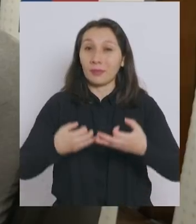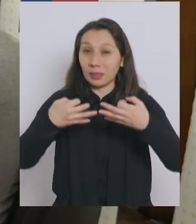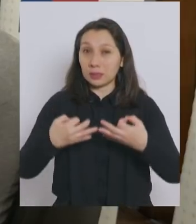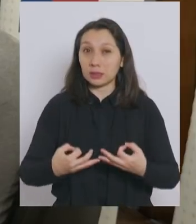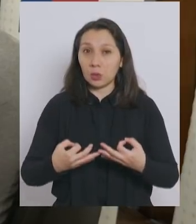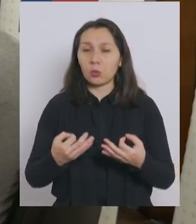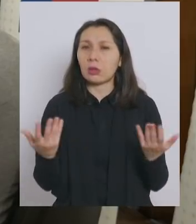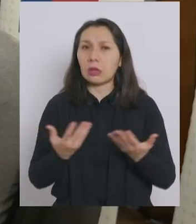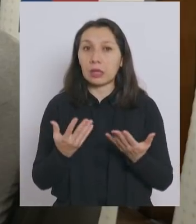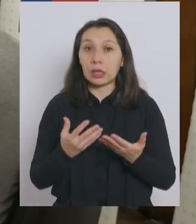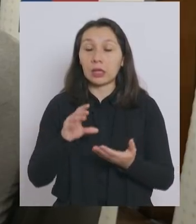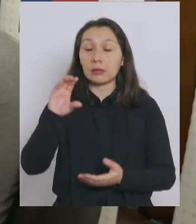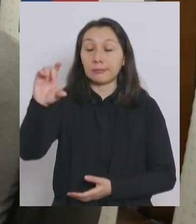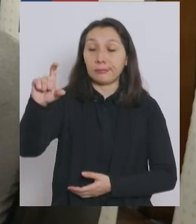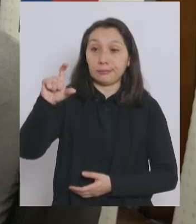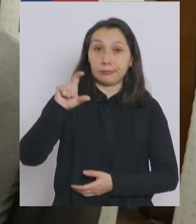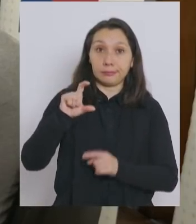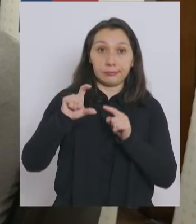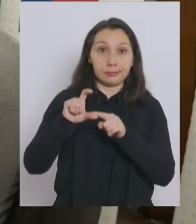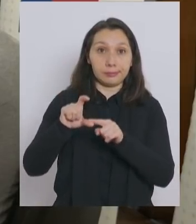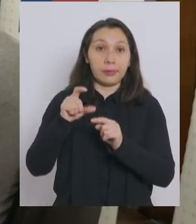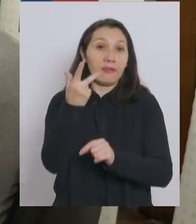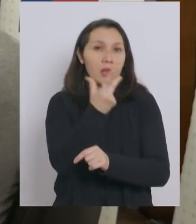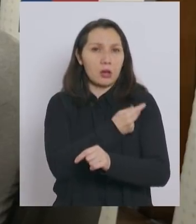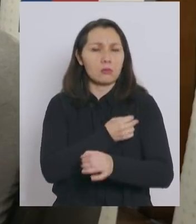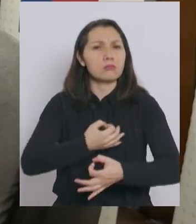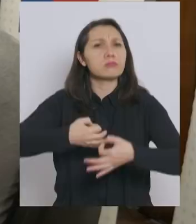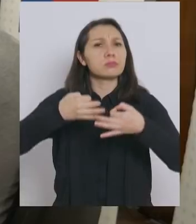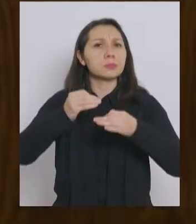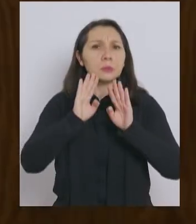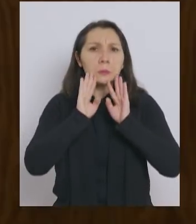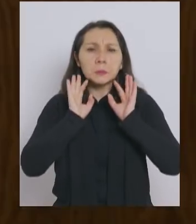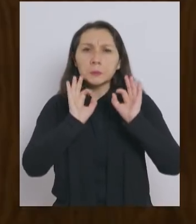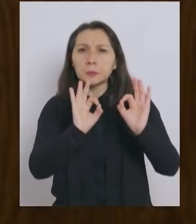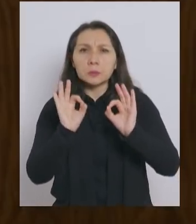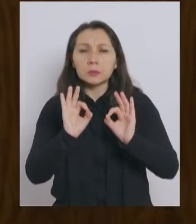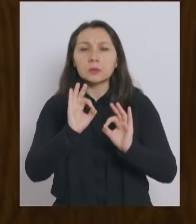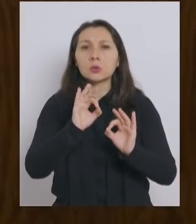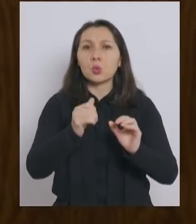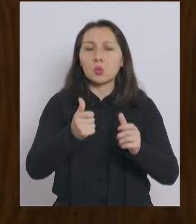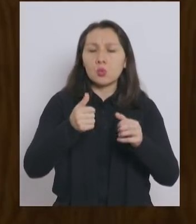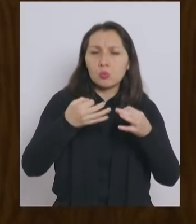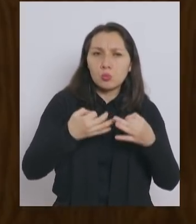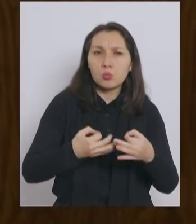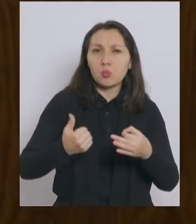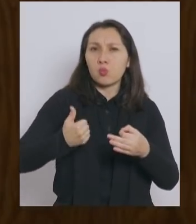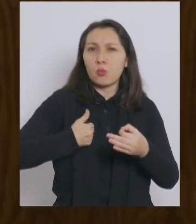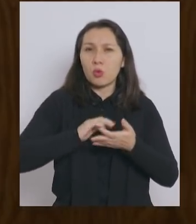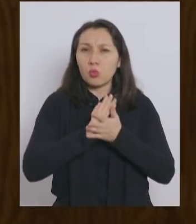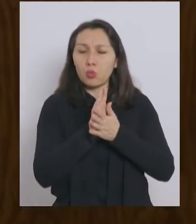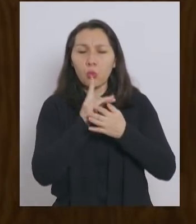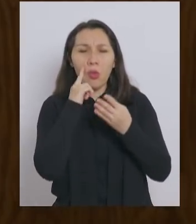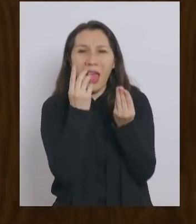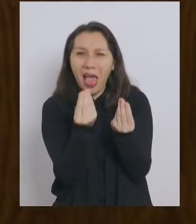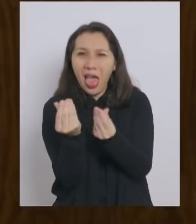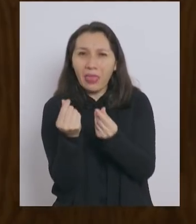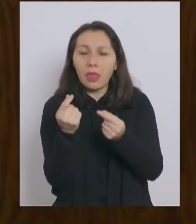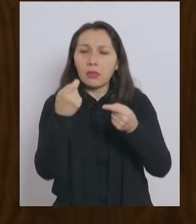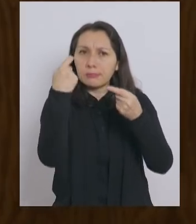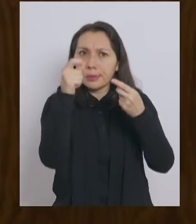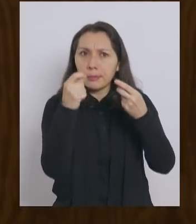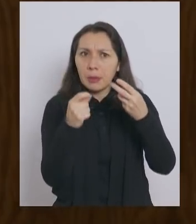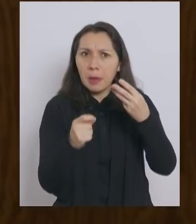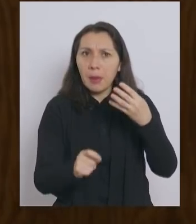asegurarse de que este producto es fabricado en forma consistente, lote a lote, cumpliendo las especificaciones de calidad que se han